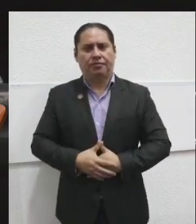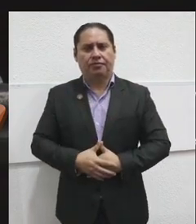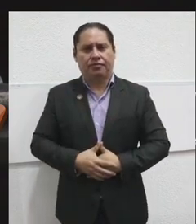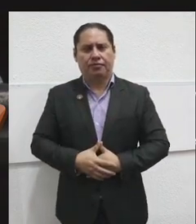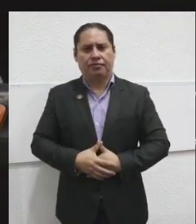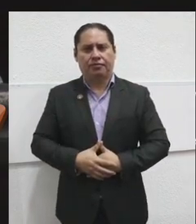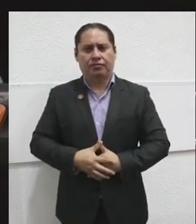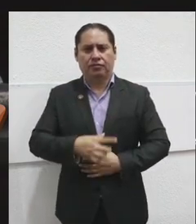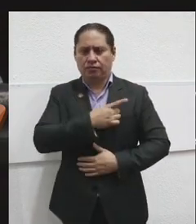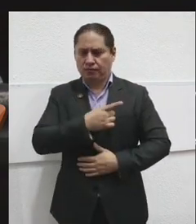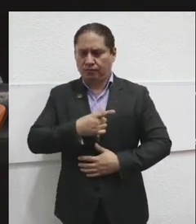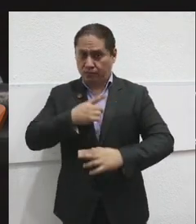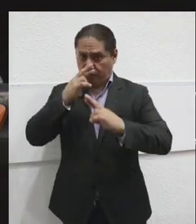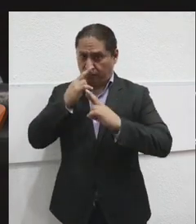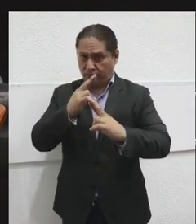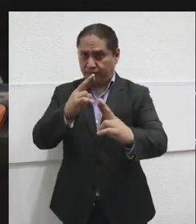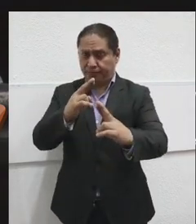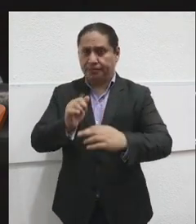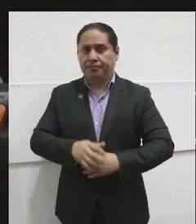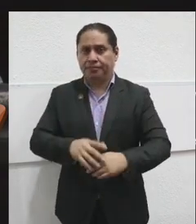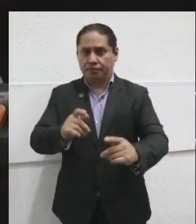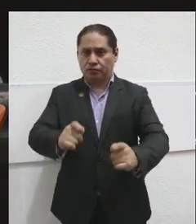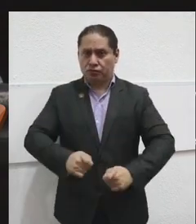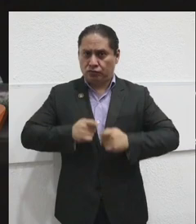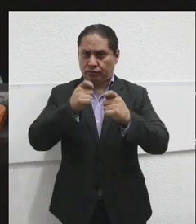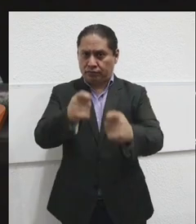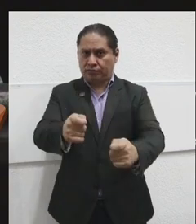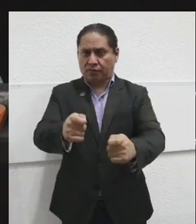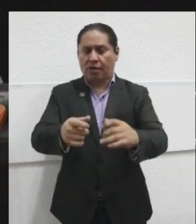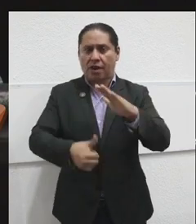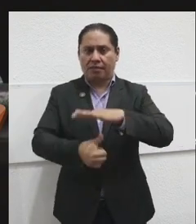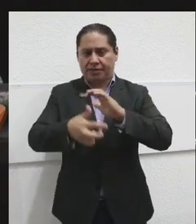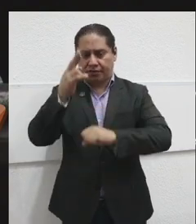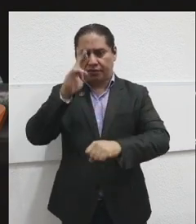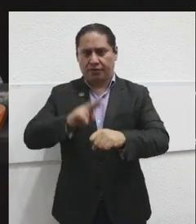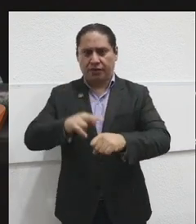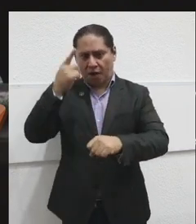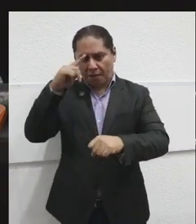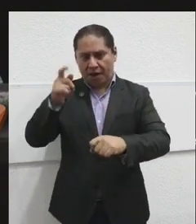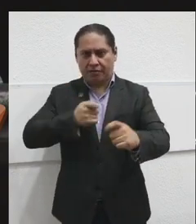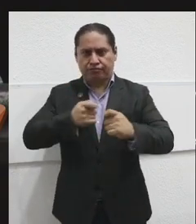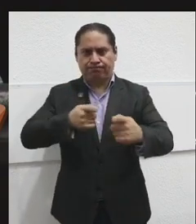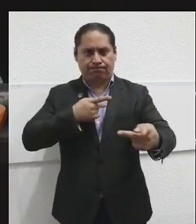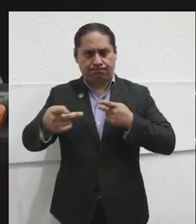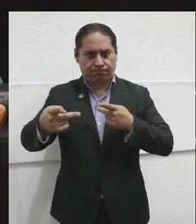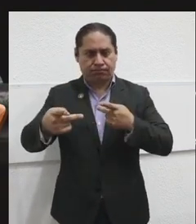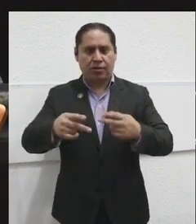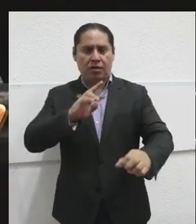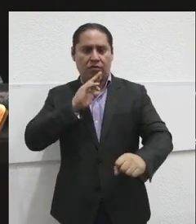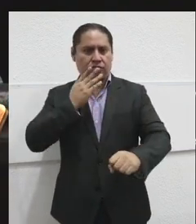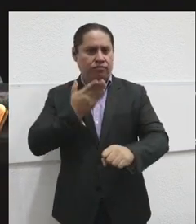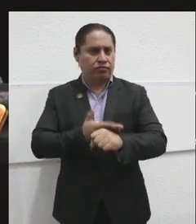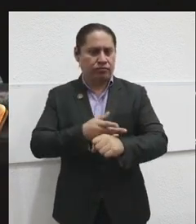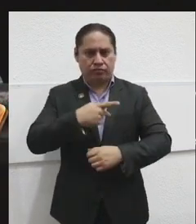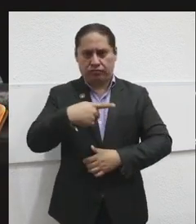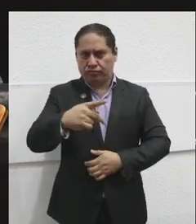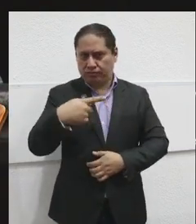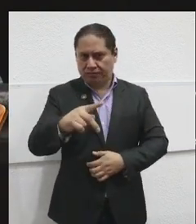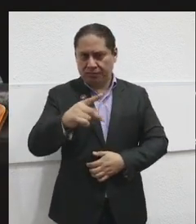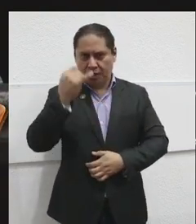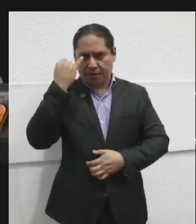el debido respeto, remito a esa mesa directiva para el trámite legislativo correspondiente